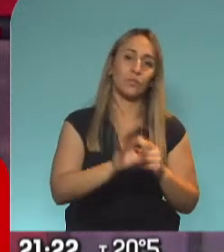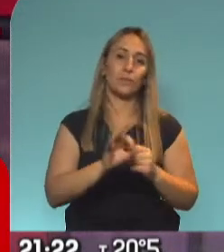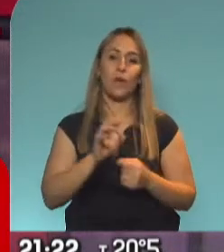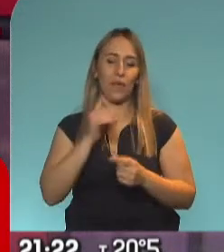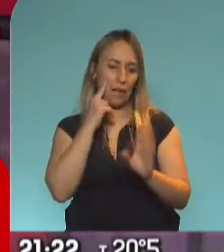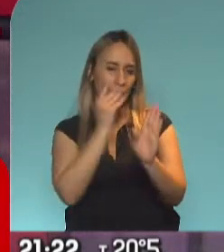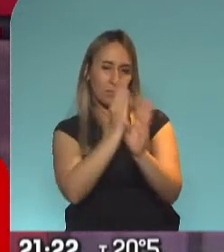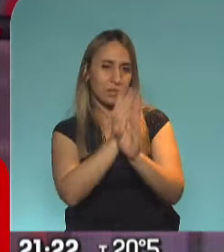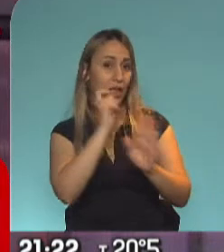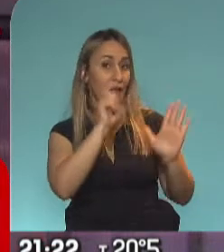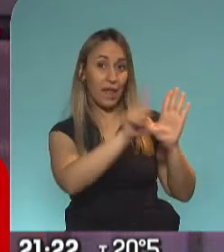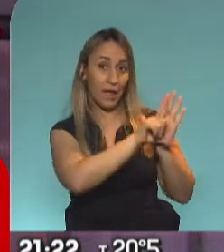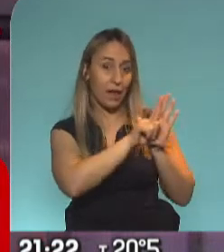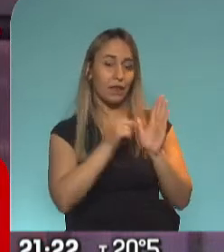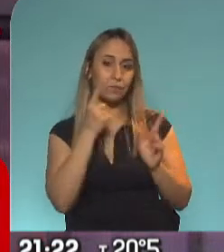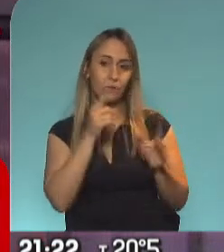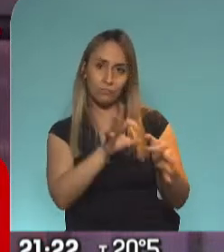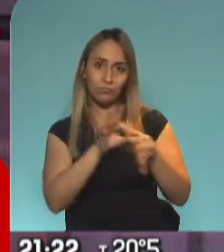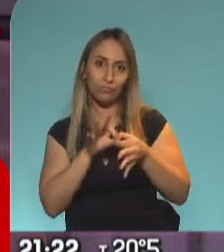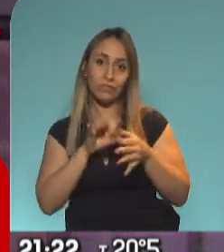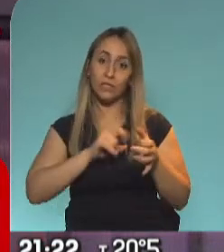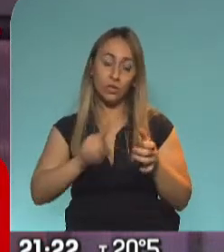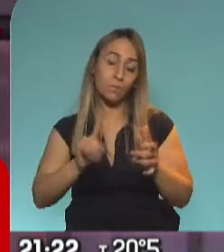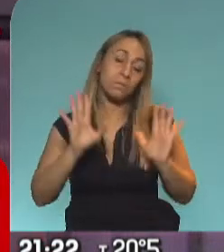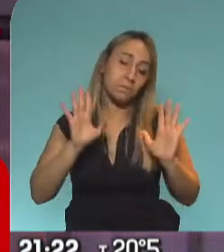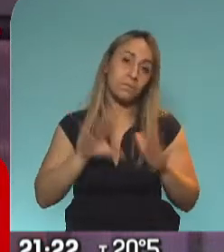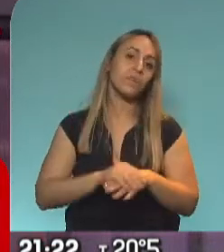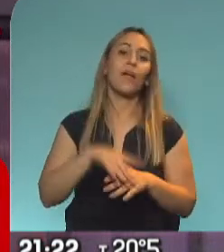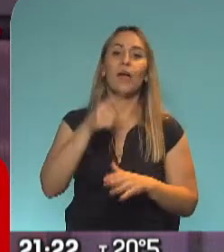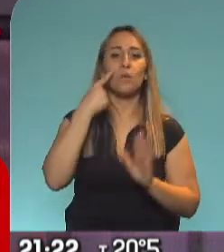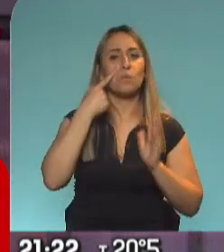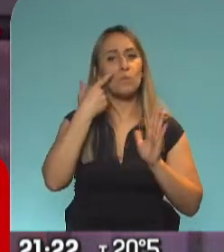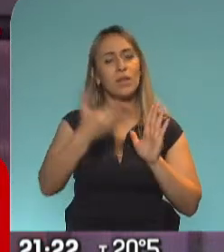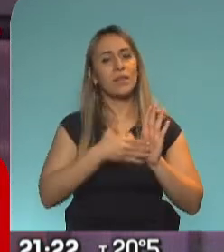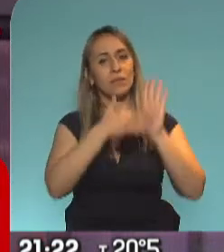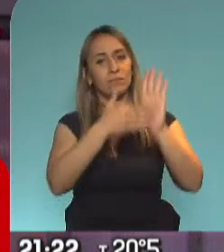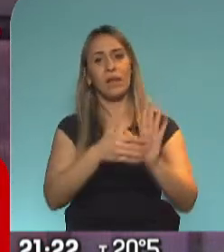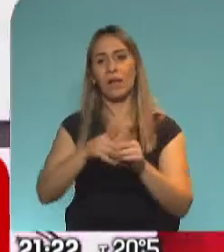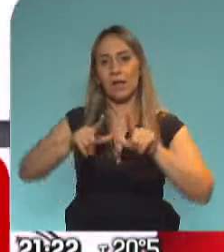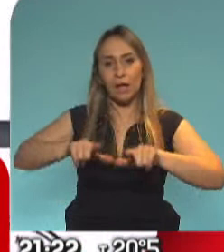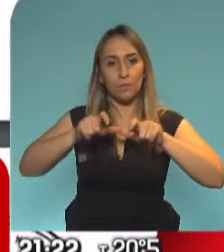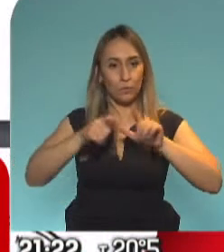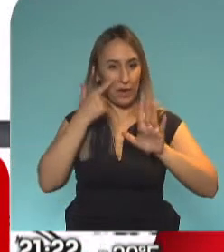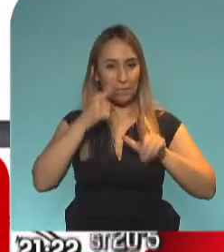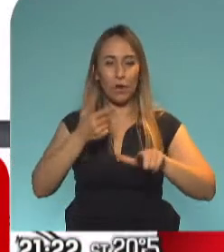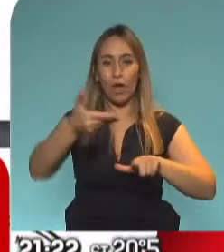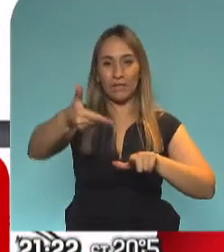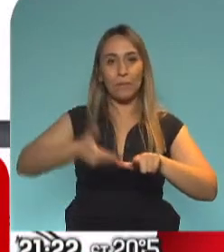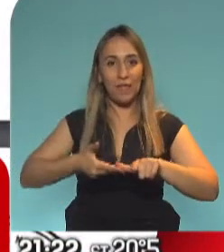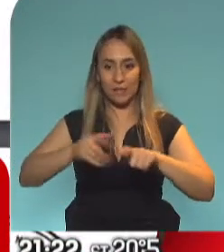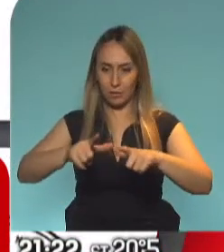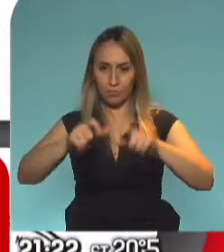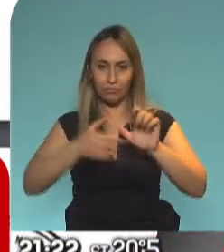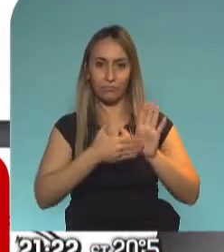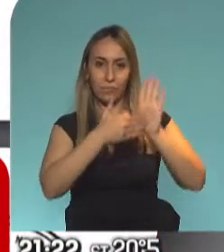el espionaje ilegal. Vamos a mostrar capturas de pantalla del expediente para que tomes idea de la dimensión de lo